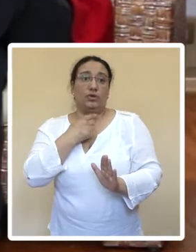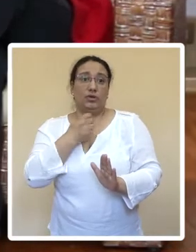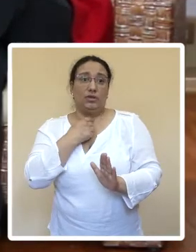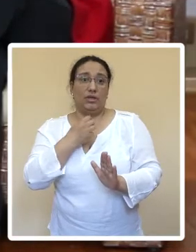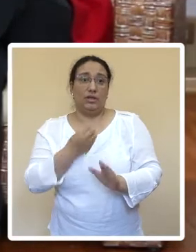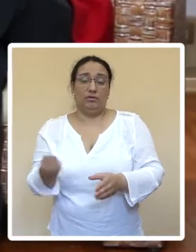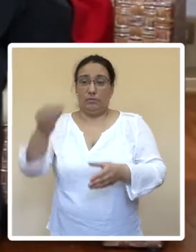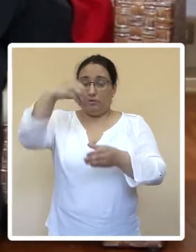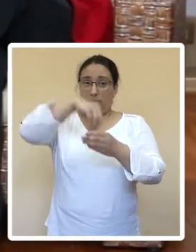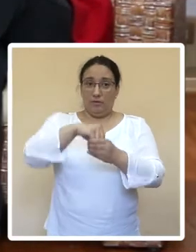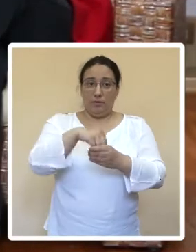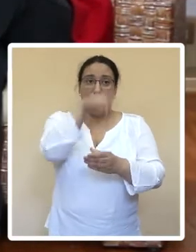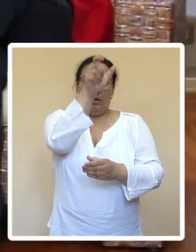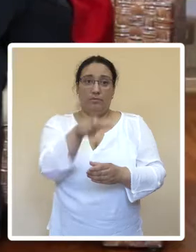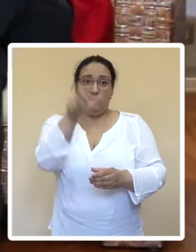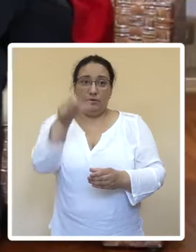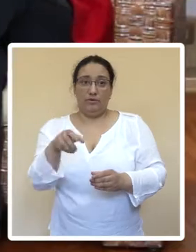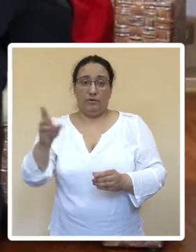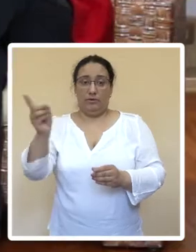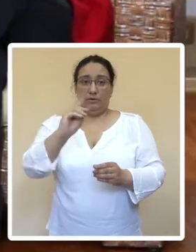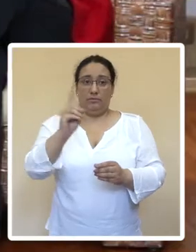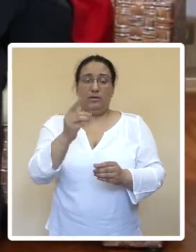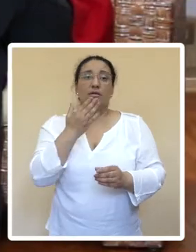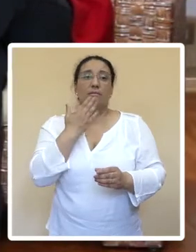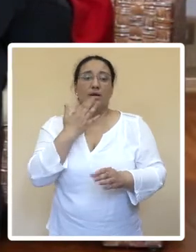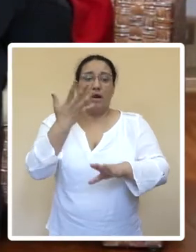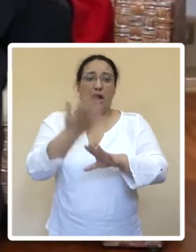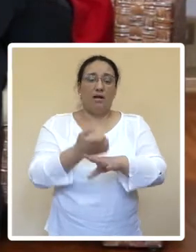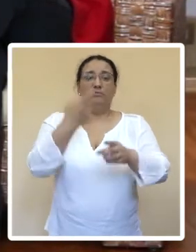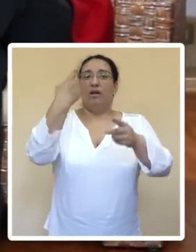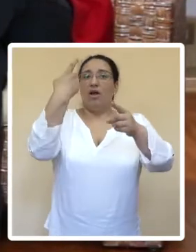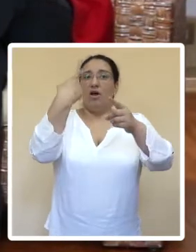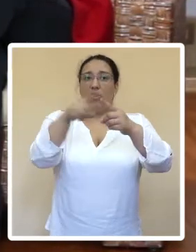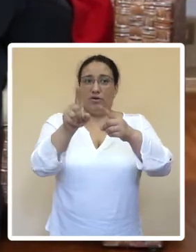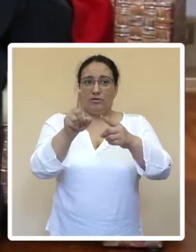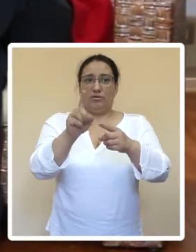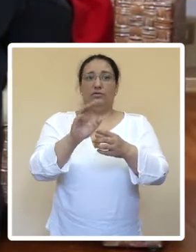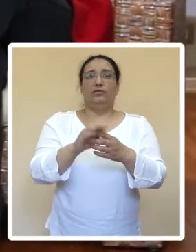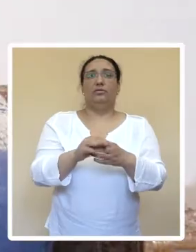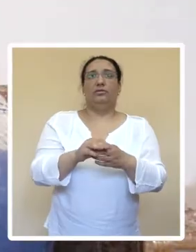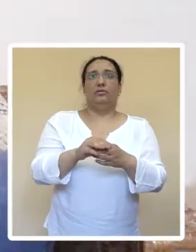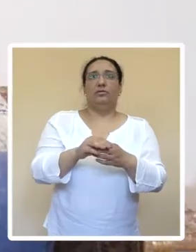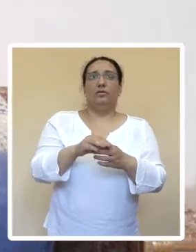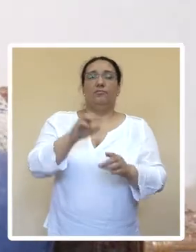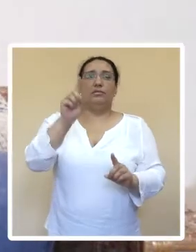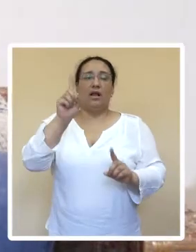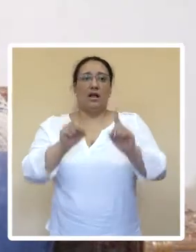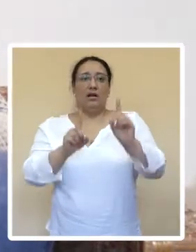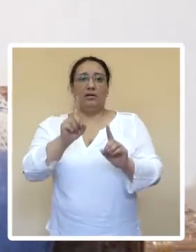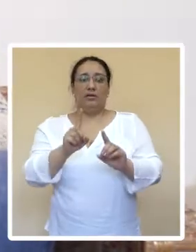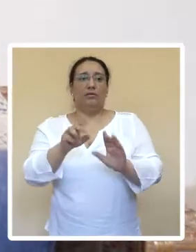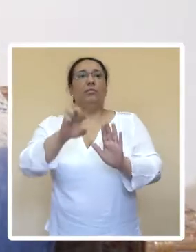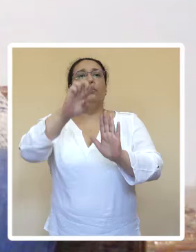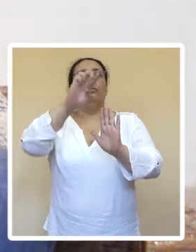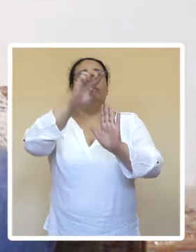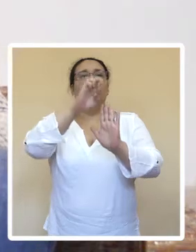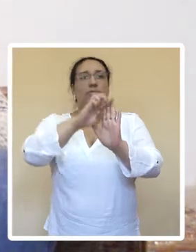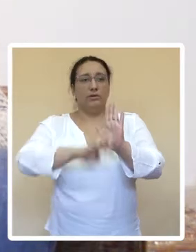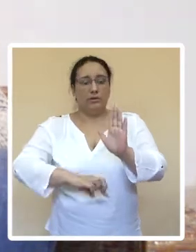empleadores, también te da la opción, ¿cierto?, de tener un aporte económico, ya sea en proyecto o